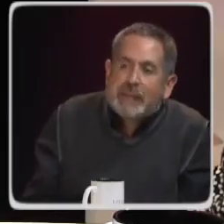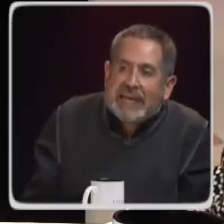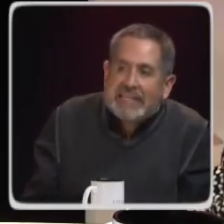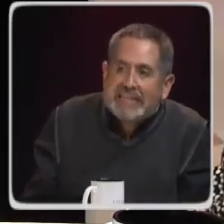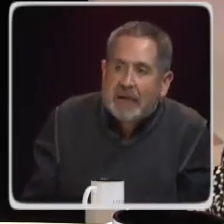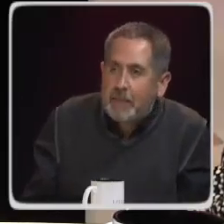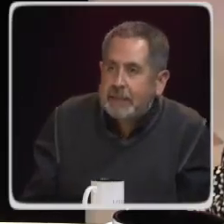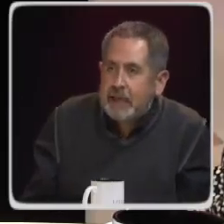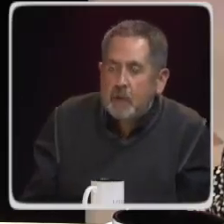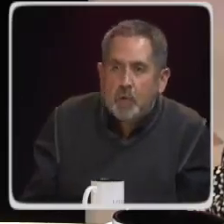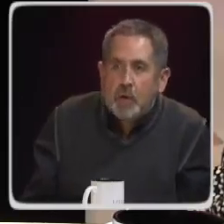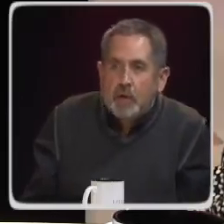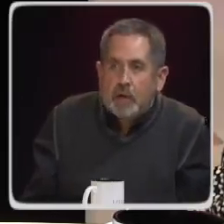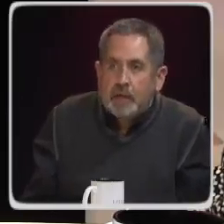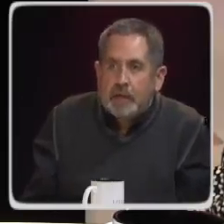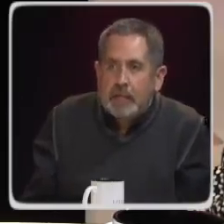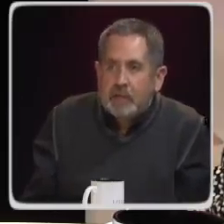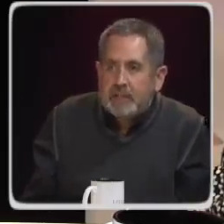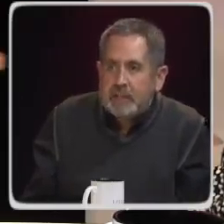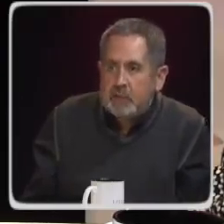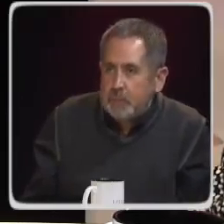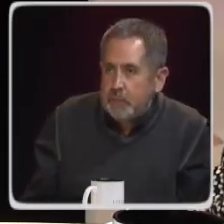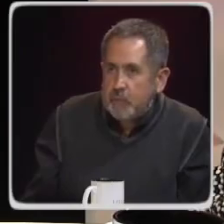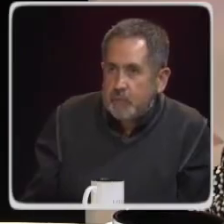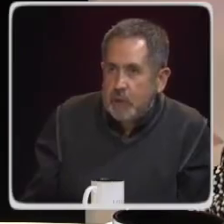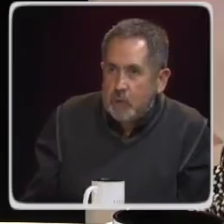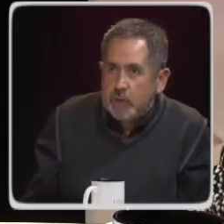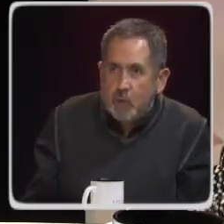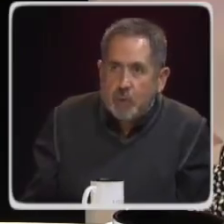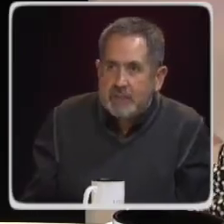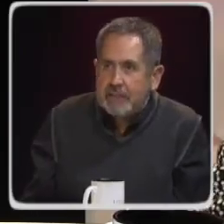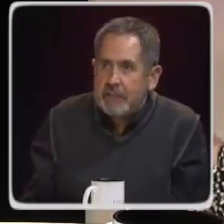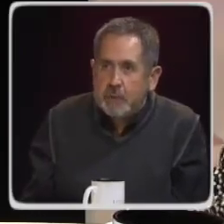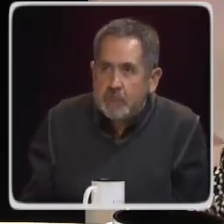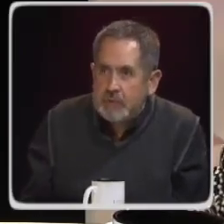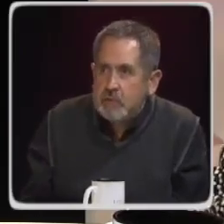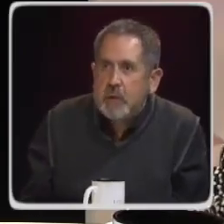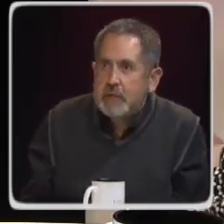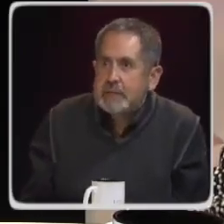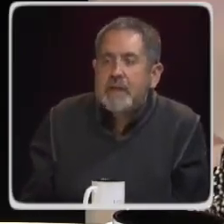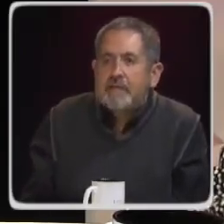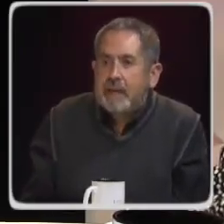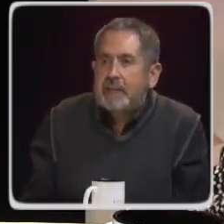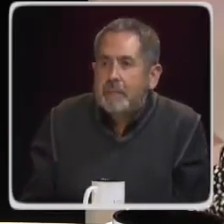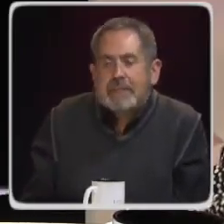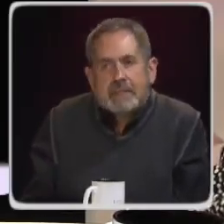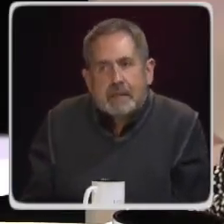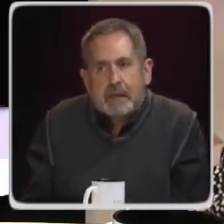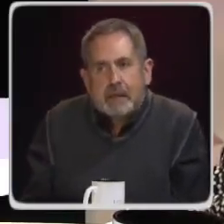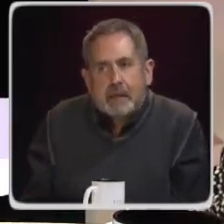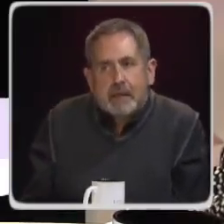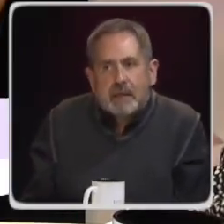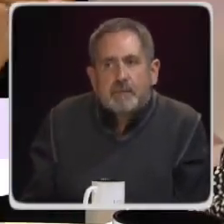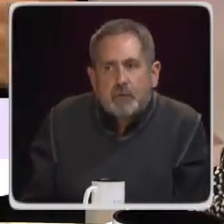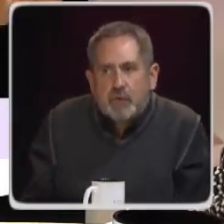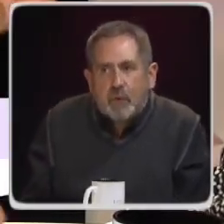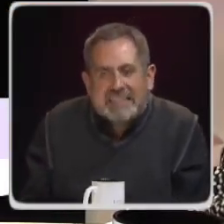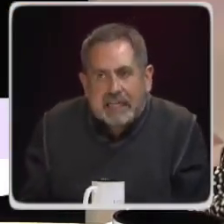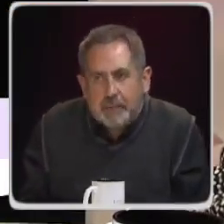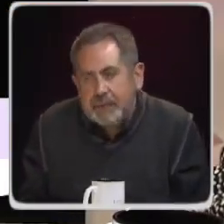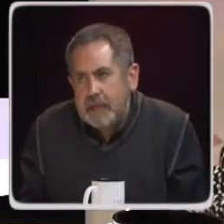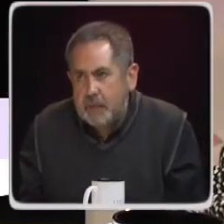es el español. Necesitamos el español escrito. Por eso muchos maestros que son oyentes no saben la lengua